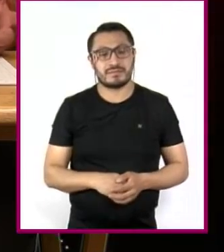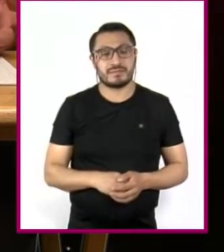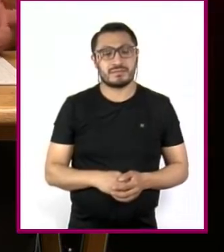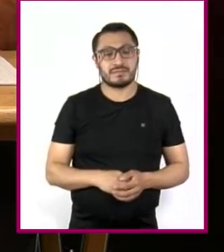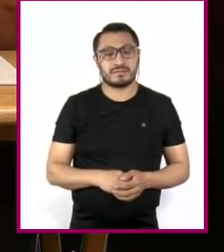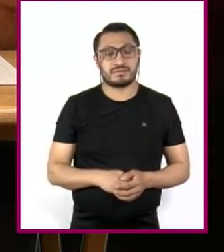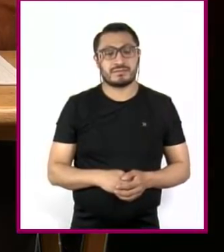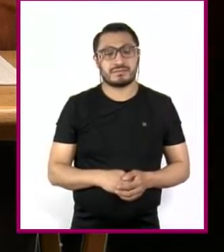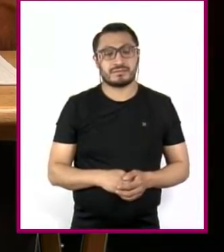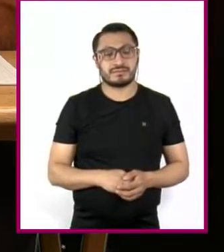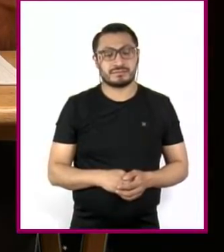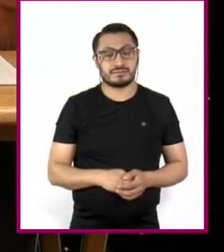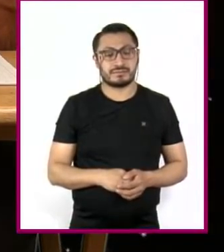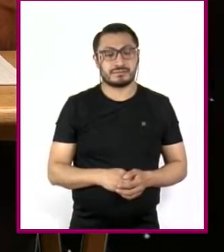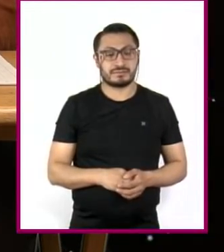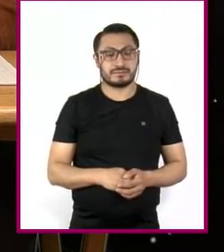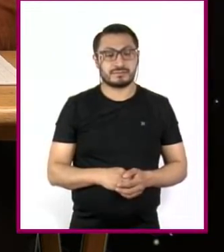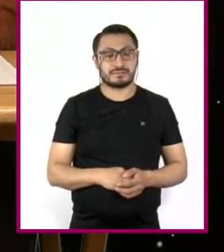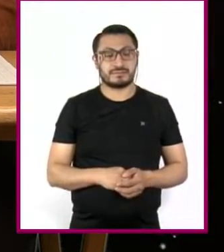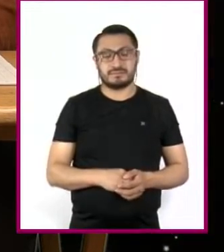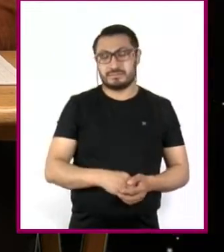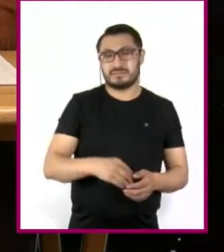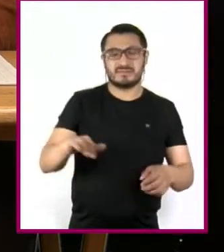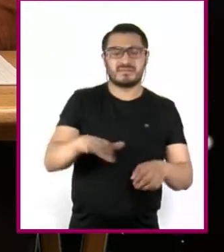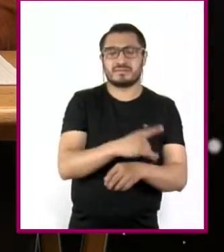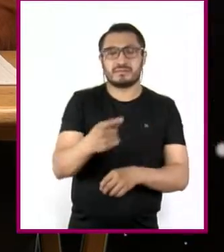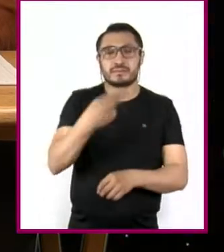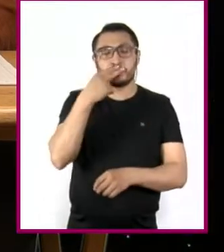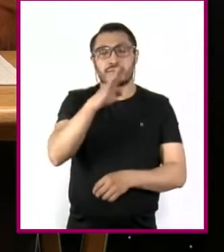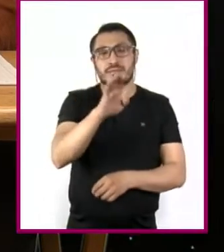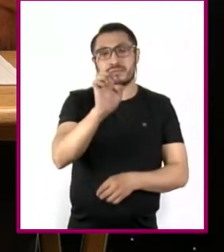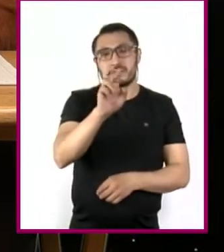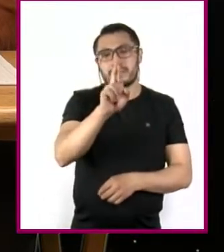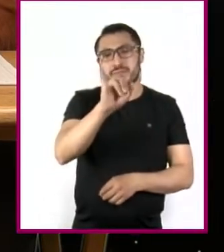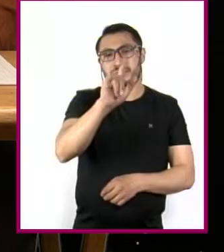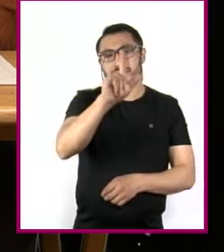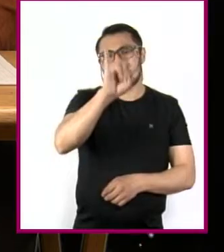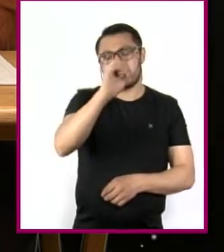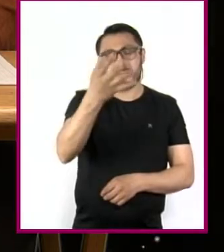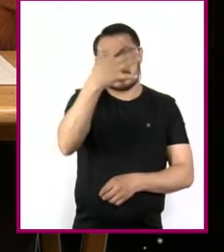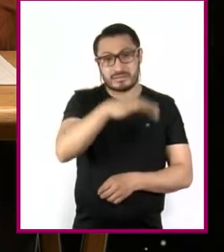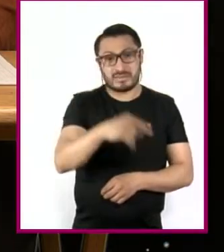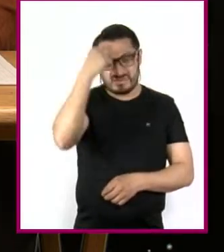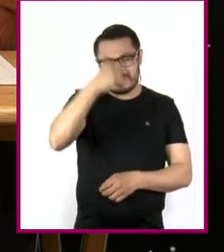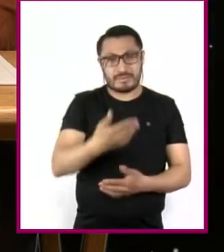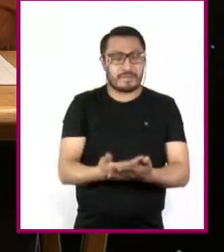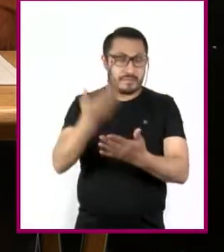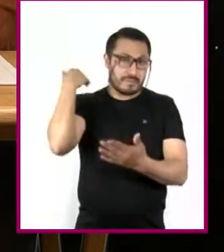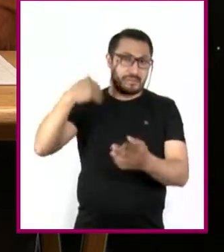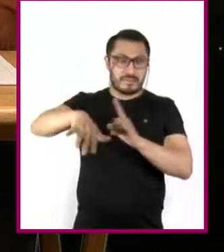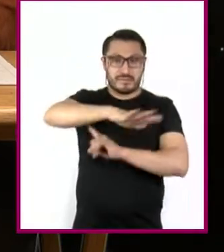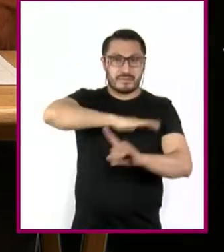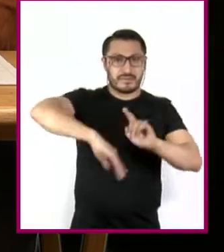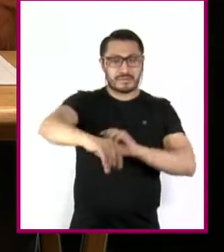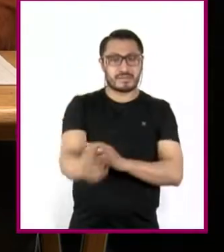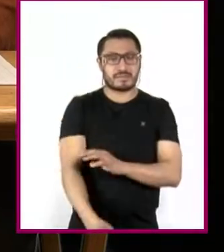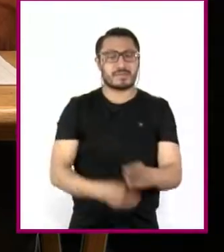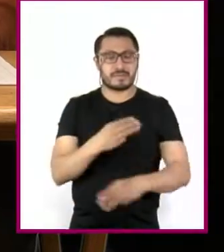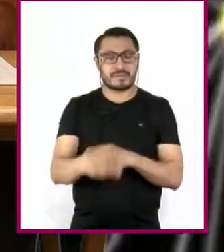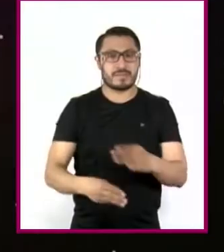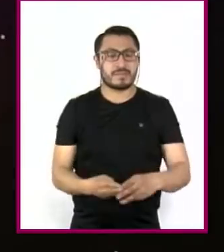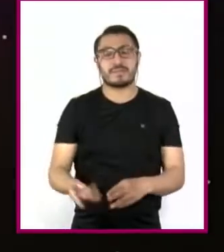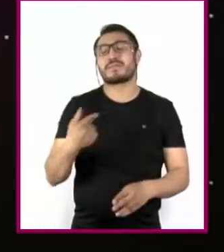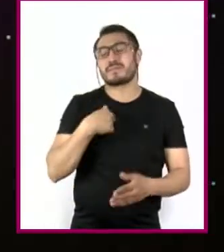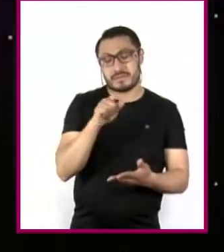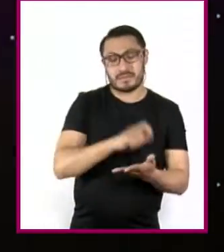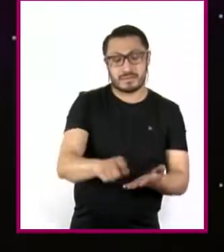Mati. Pero, ¿sabes por qué se empleaba el berilio 10 para medir el pasado climático de la Tierra? Aquí lo